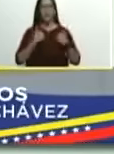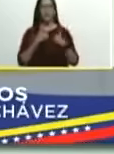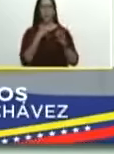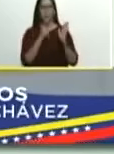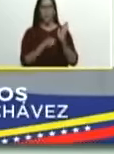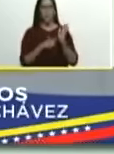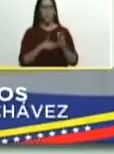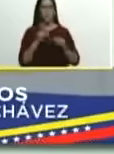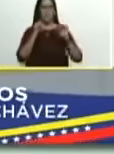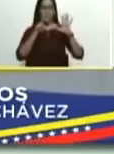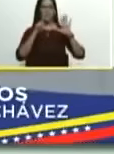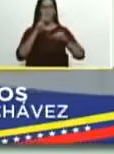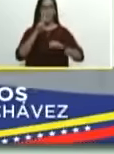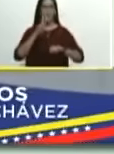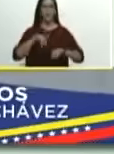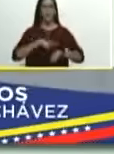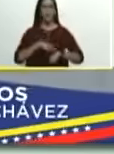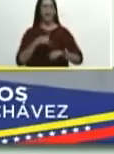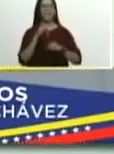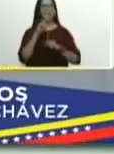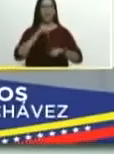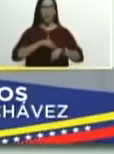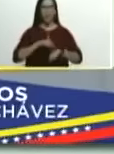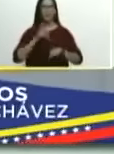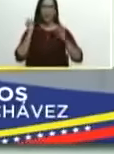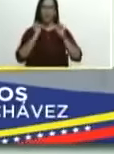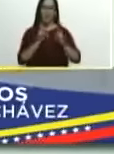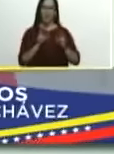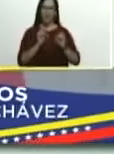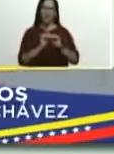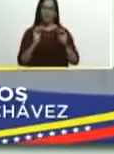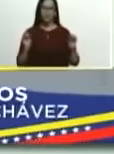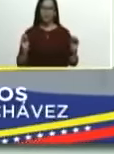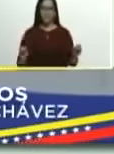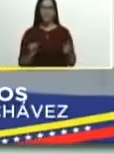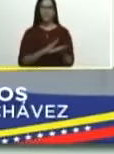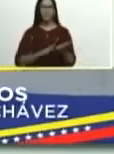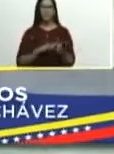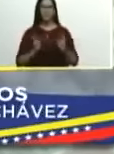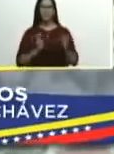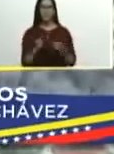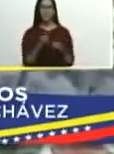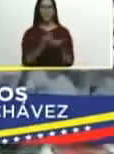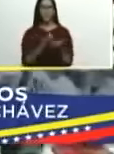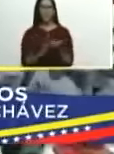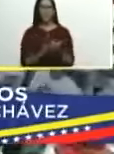horas. A esa hora yo debo anunciar la solución a este tema económico.